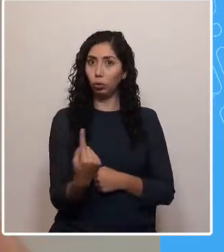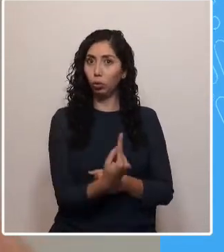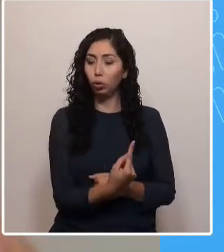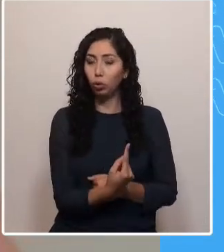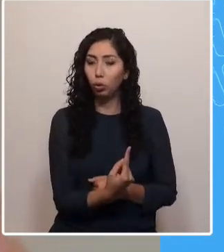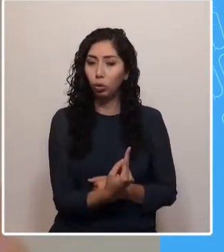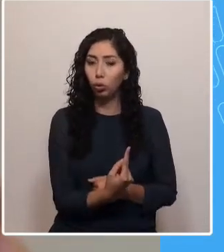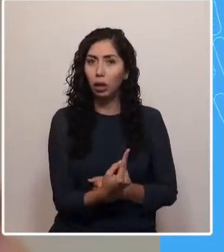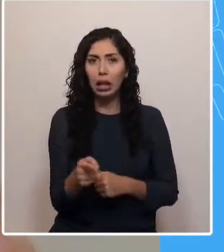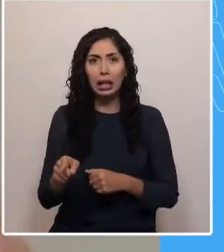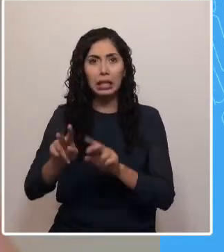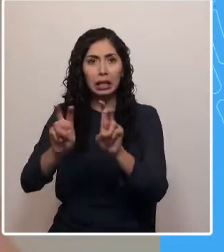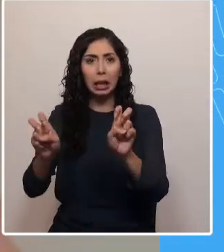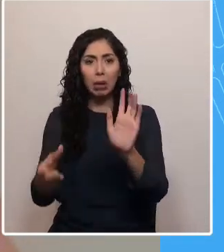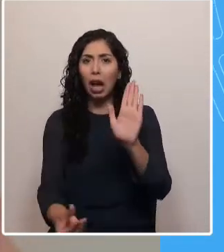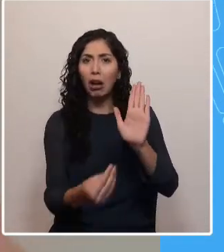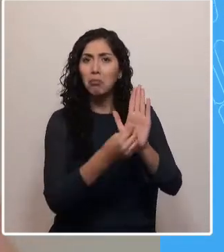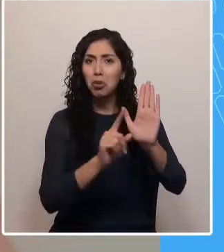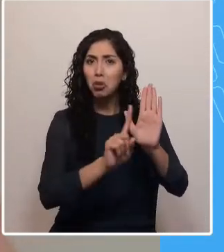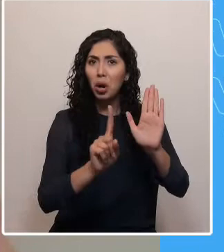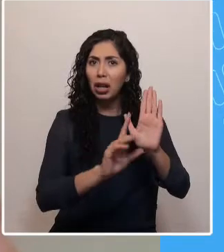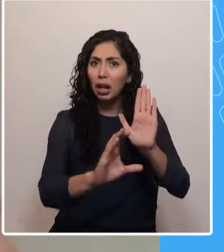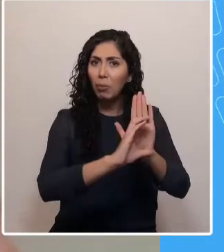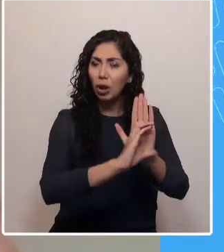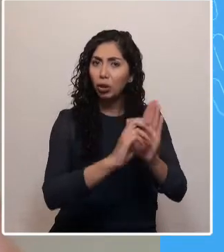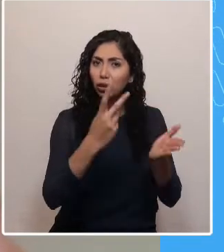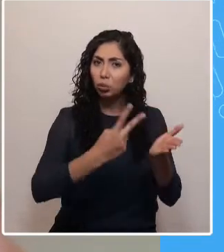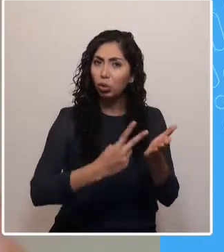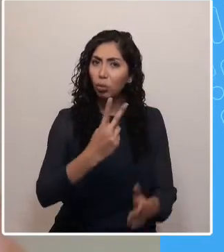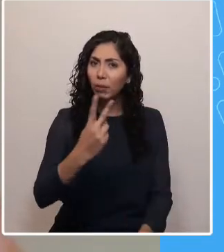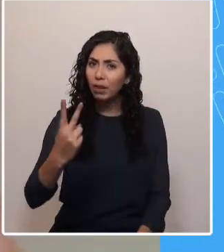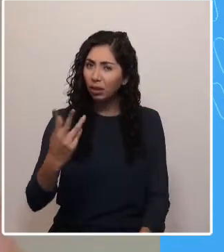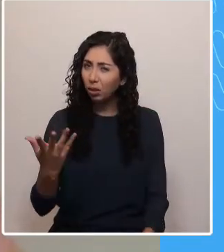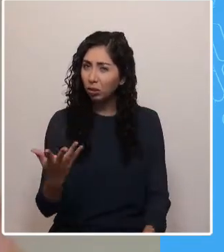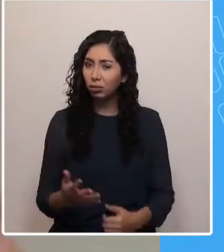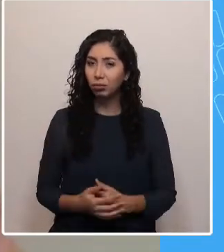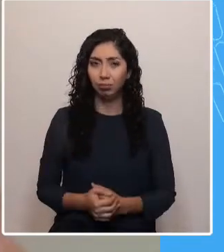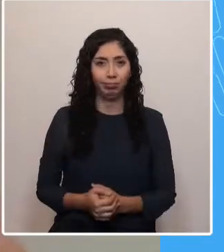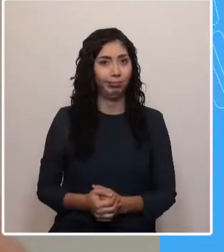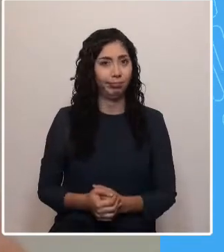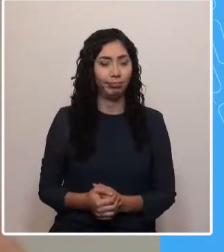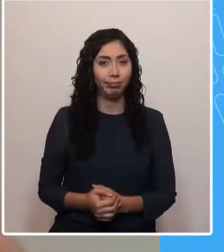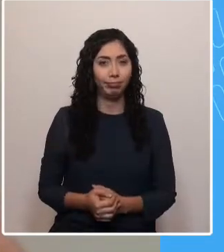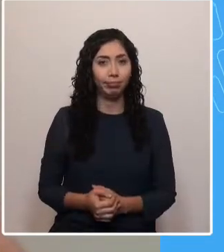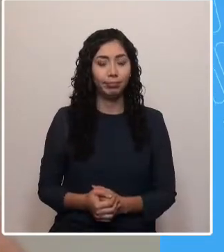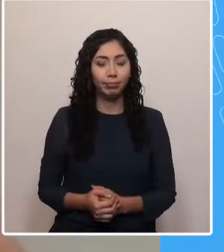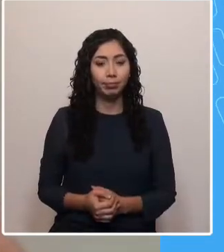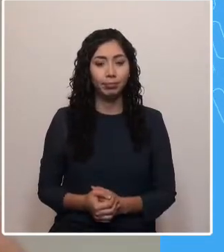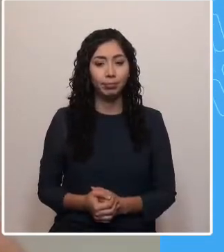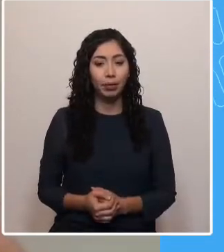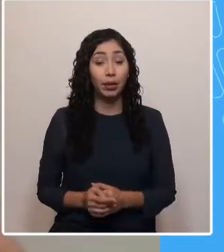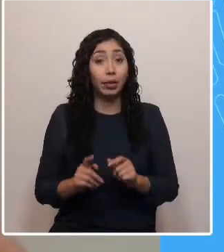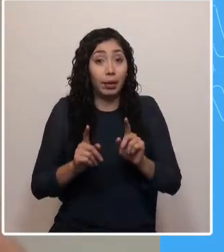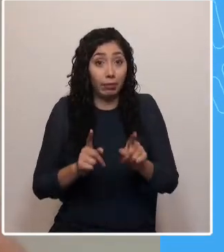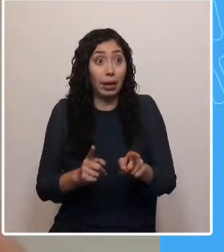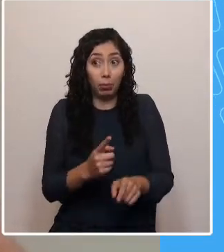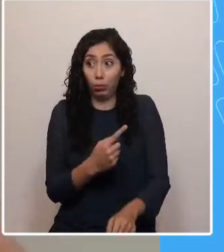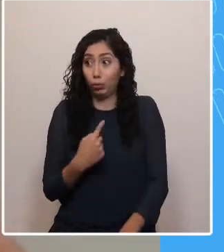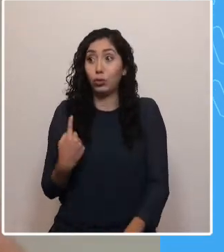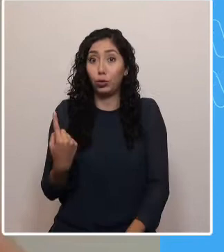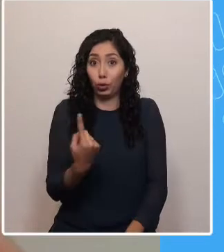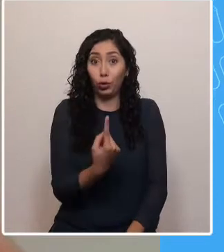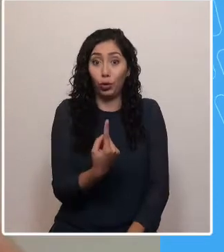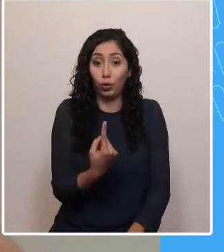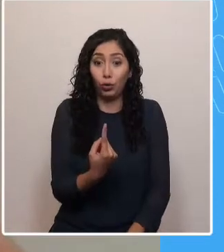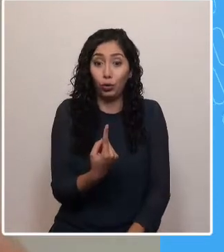este tema en la Constitución 2022? Sin lugar a duda que tenemos un maravilloso